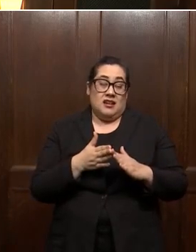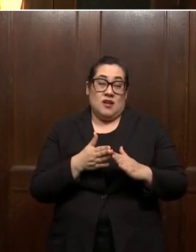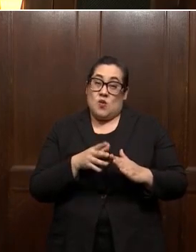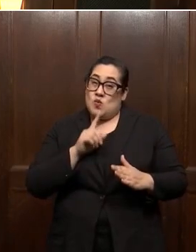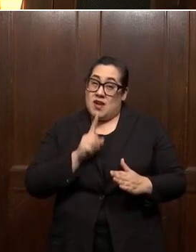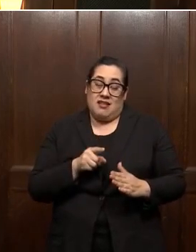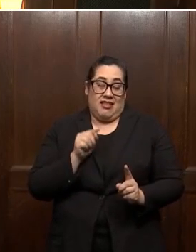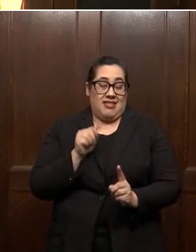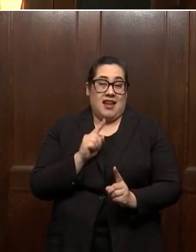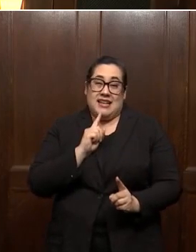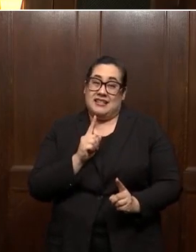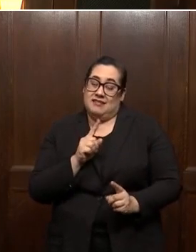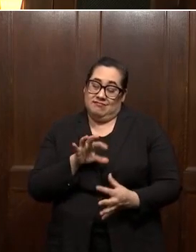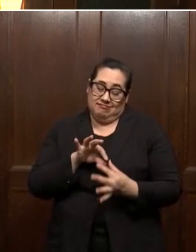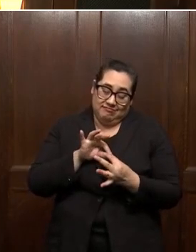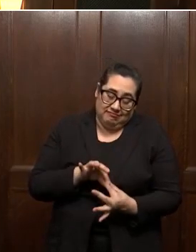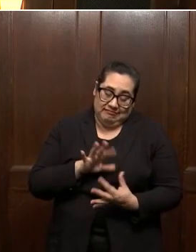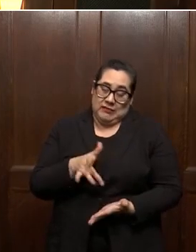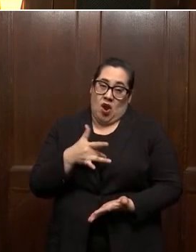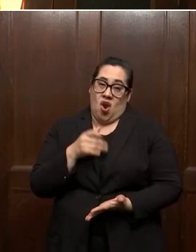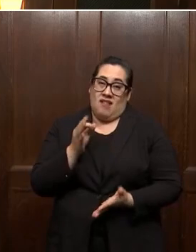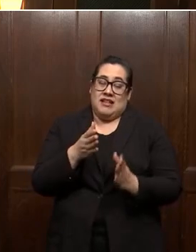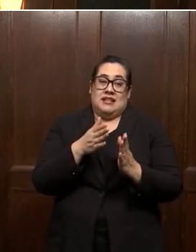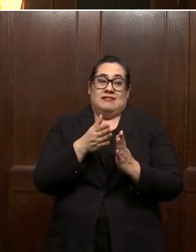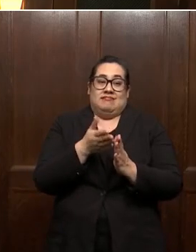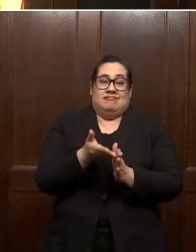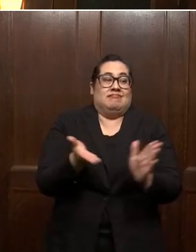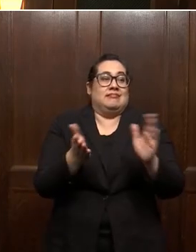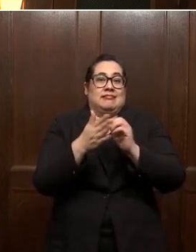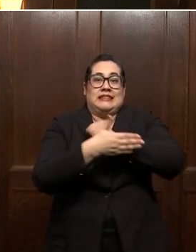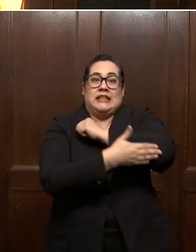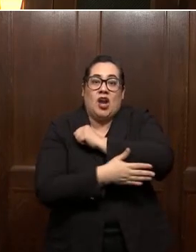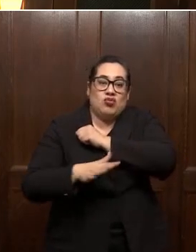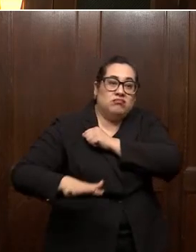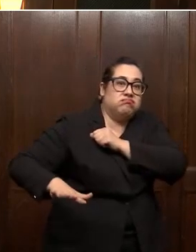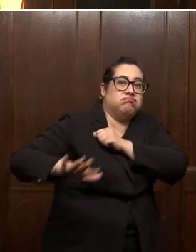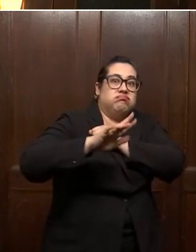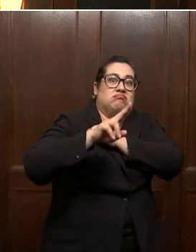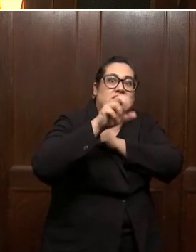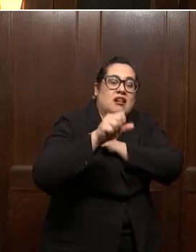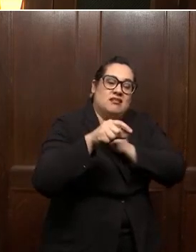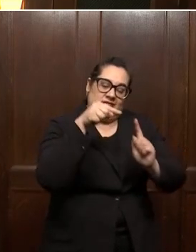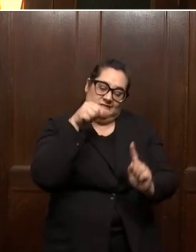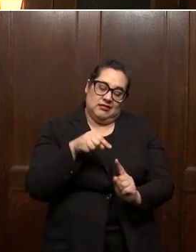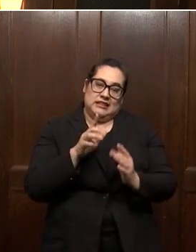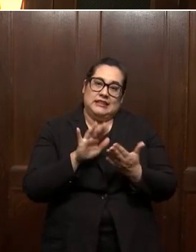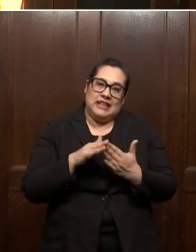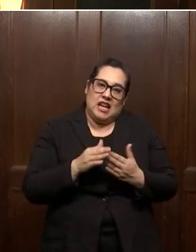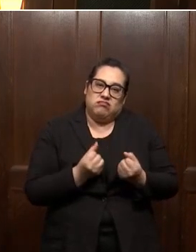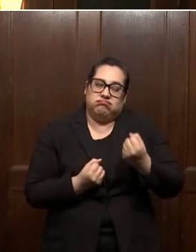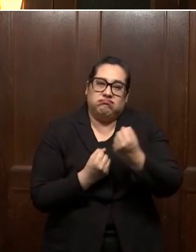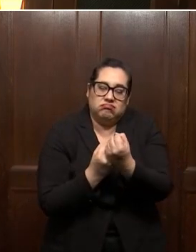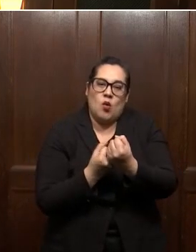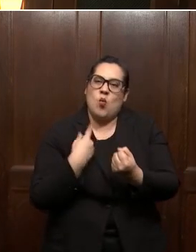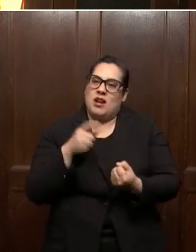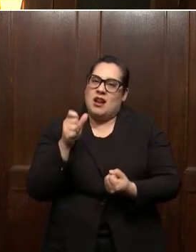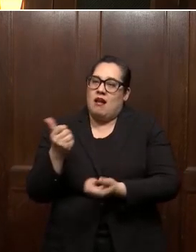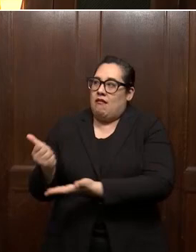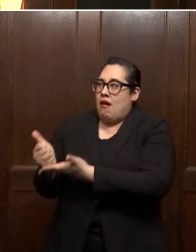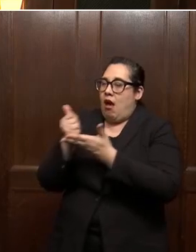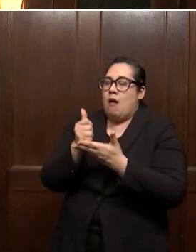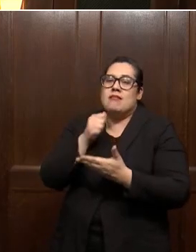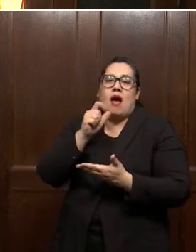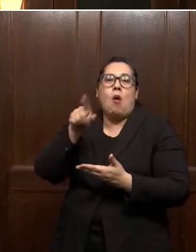de la comunidad, del país, y necesitamos a tener esta ayuda, no solamente por los bancos grandes,